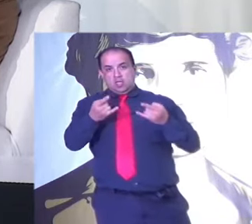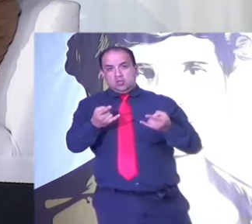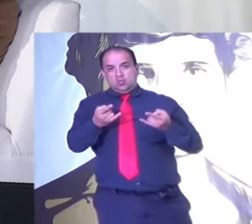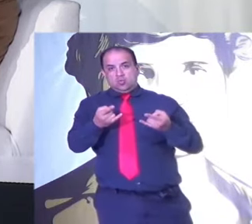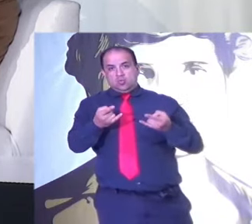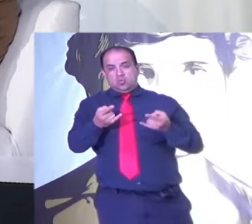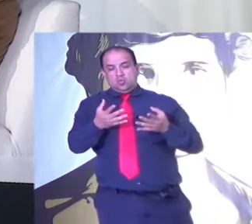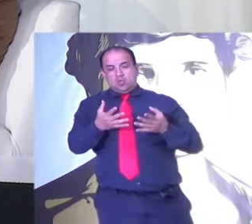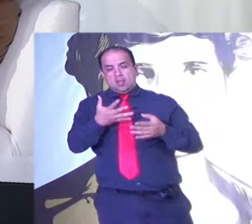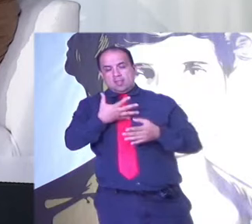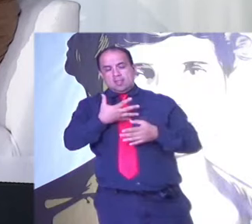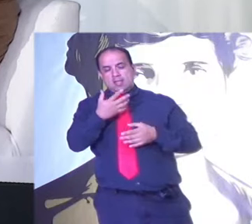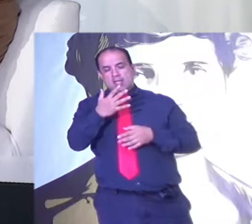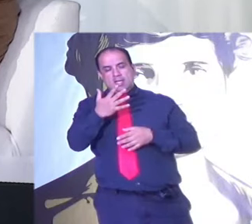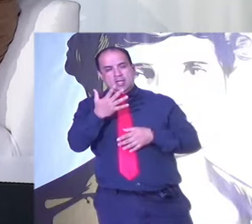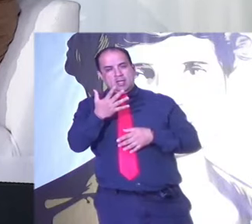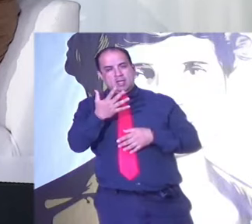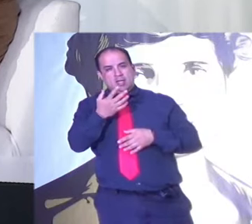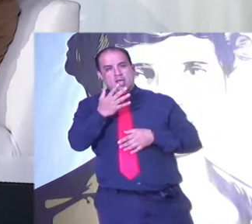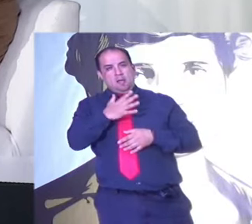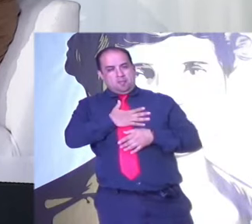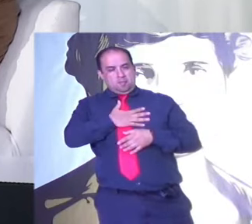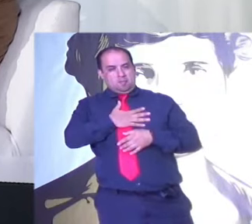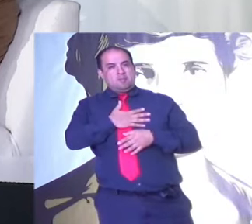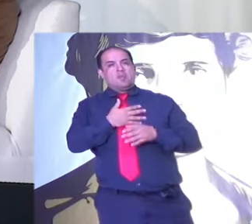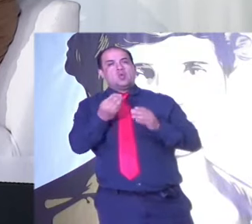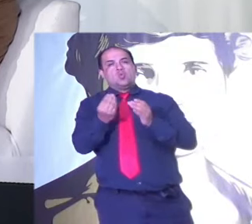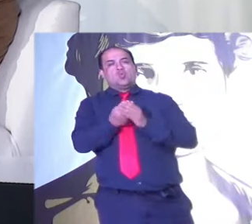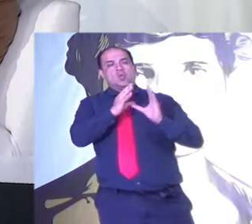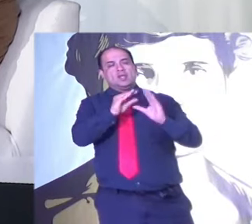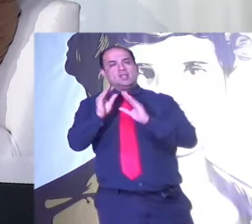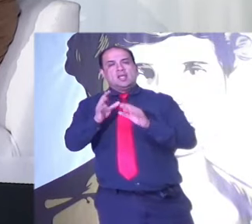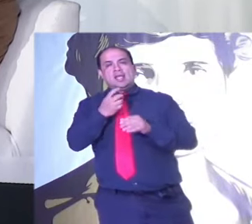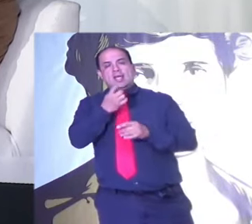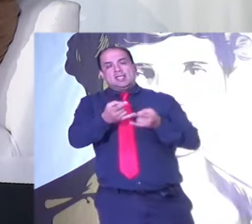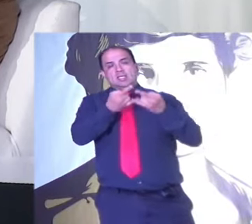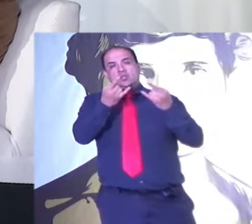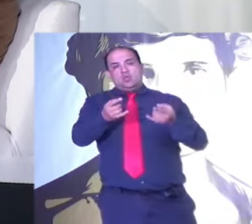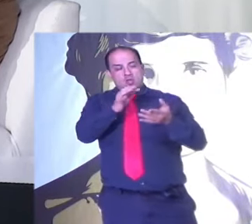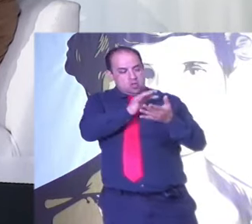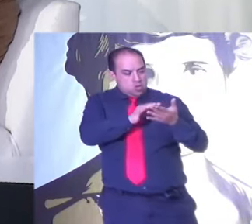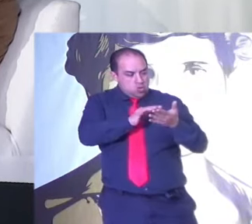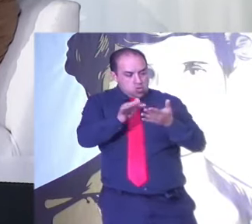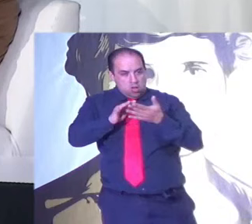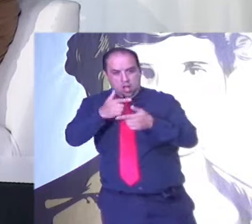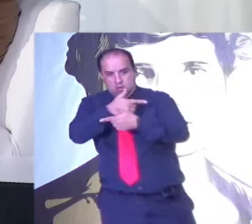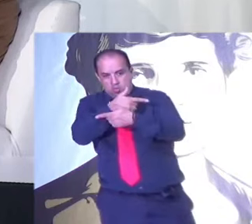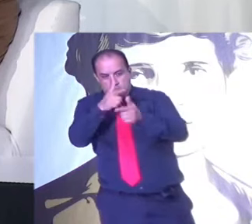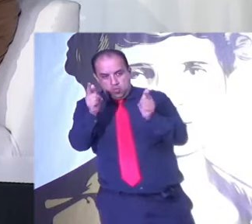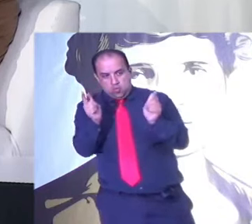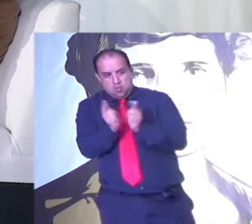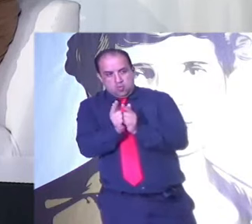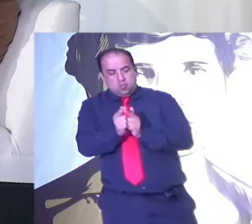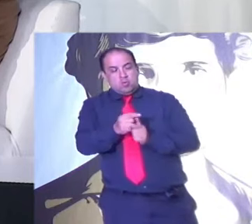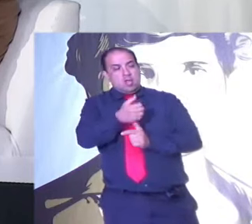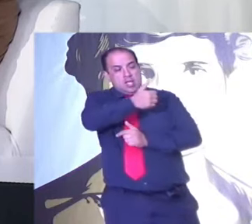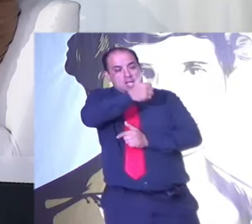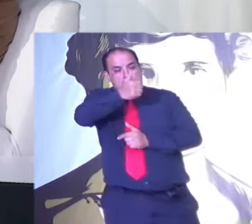tenía una cosa, porque una cosa que yo hago en mis talleres es que tomo este cuento y se lo leo al grupo y les voy